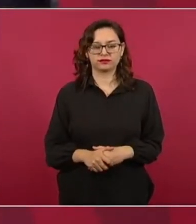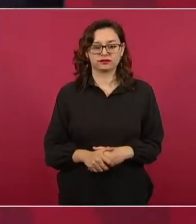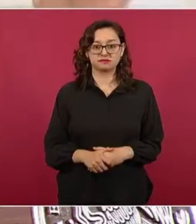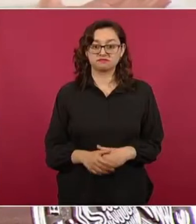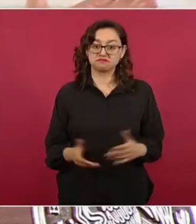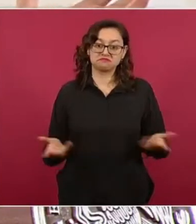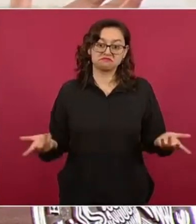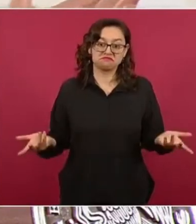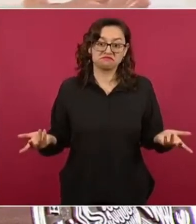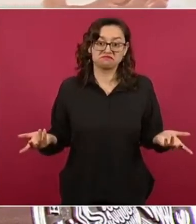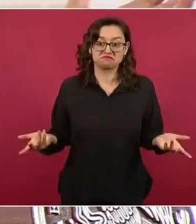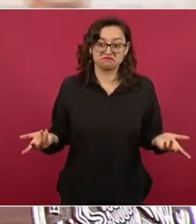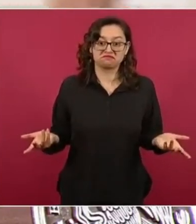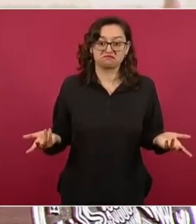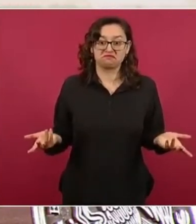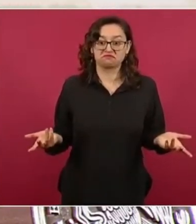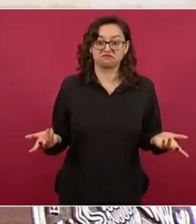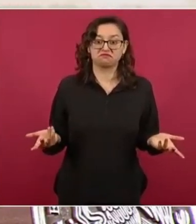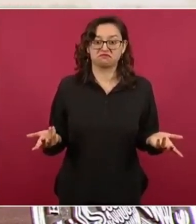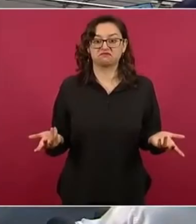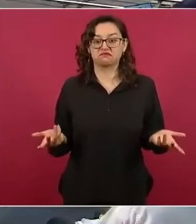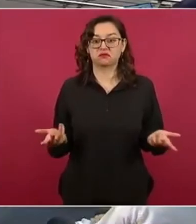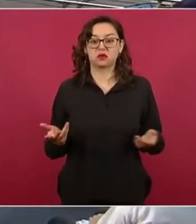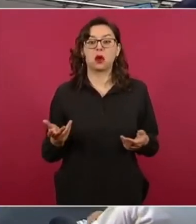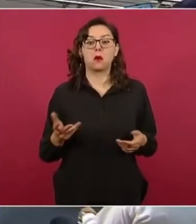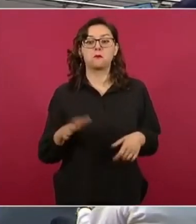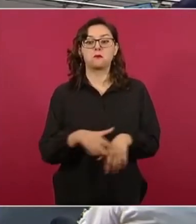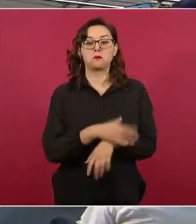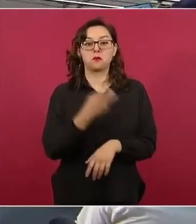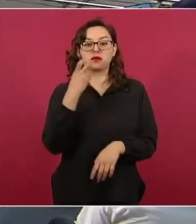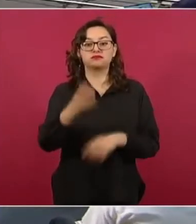Entonces, por eso, el descrédito en los medios